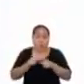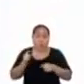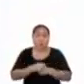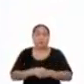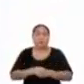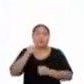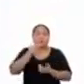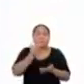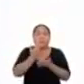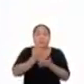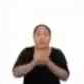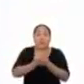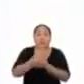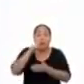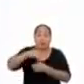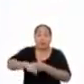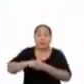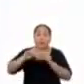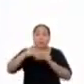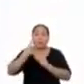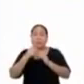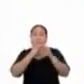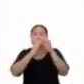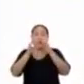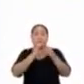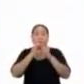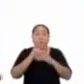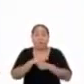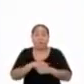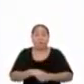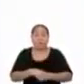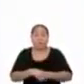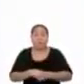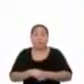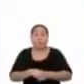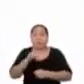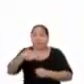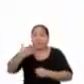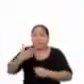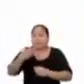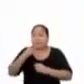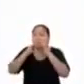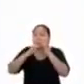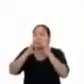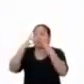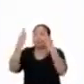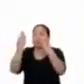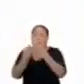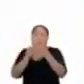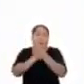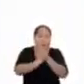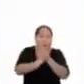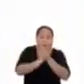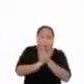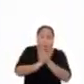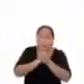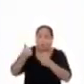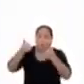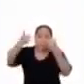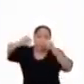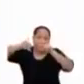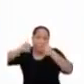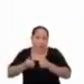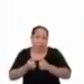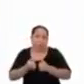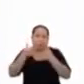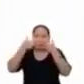justificar estas a partir de la conversación con tus compañeros o familia sobre qué ventajas y desventajas trae consigo